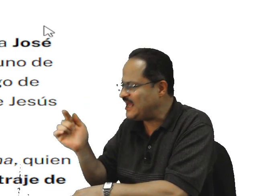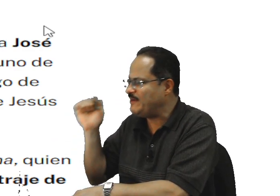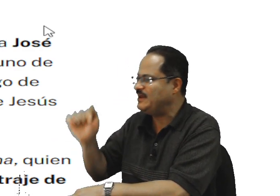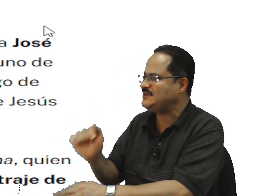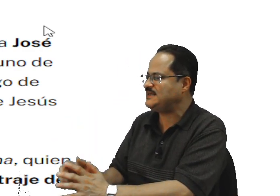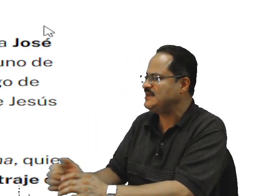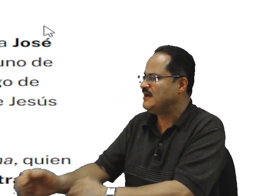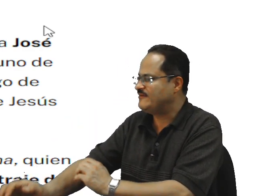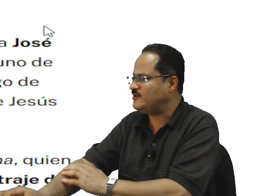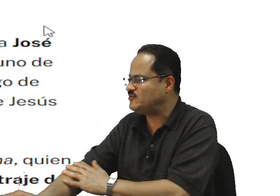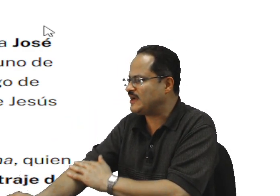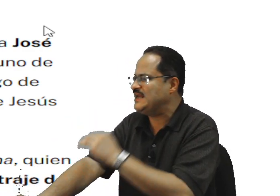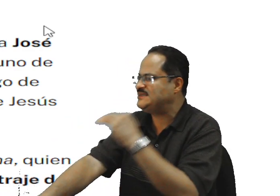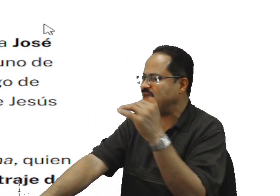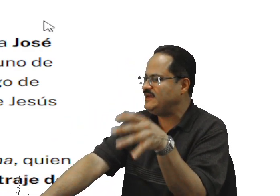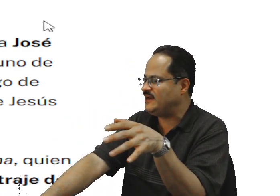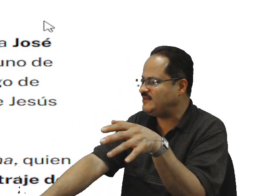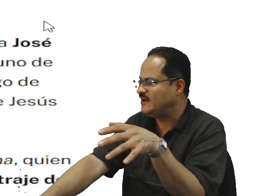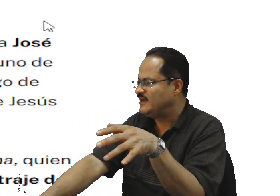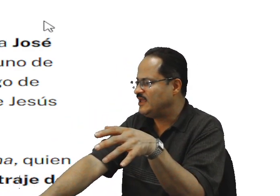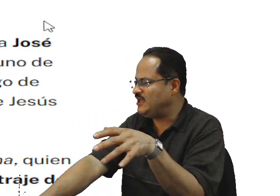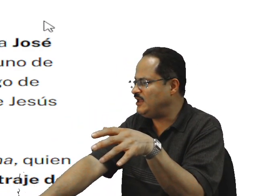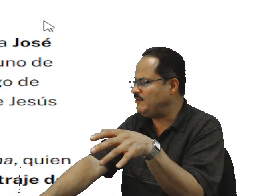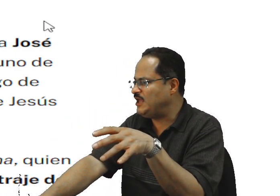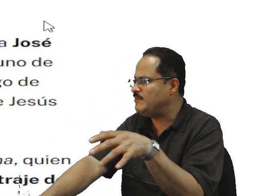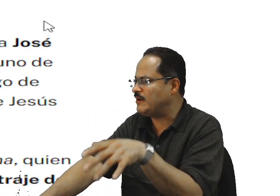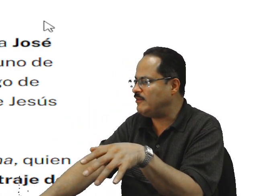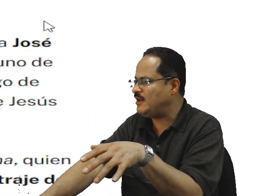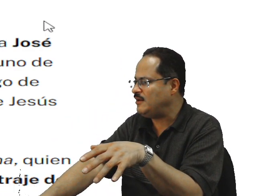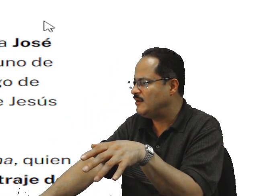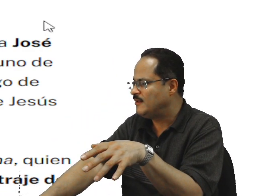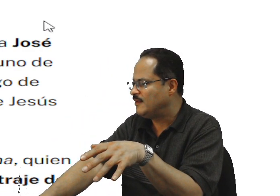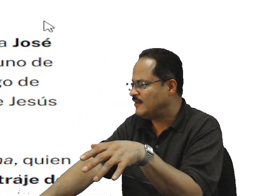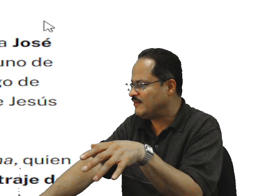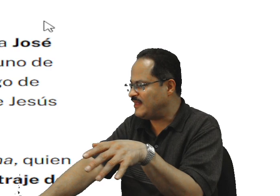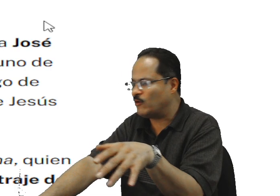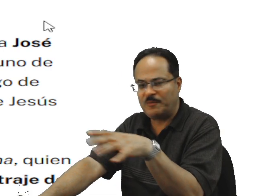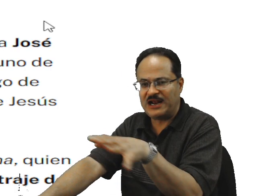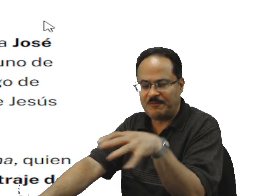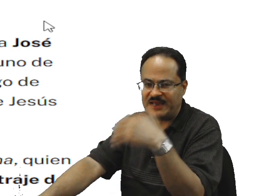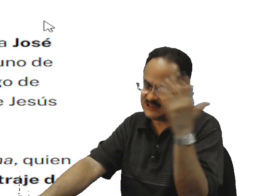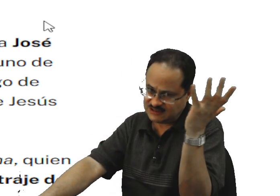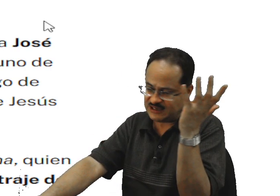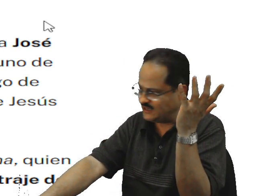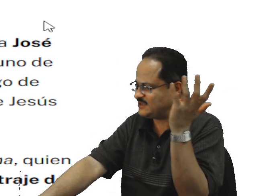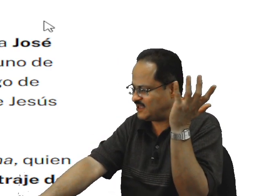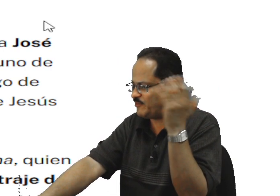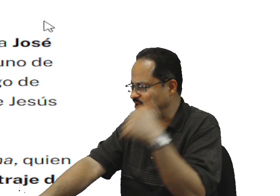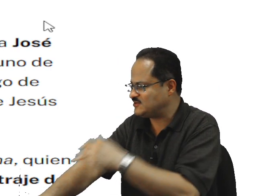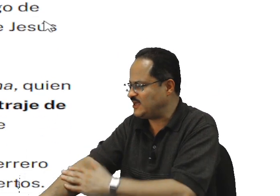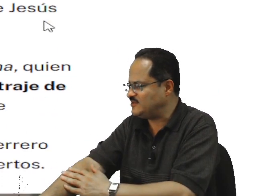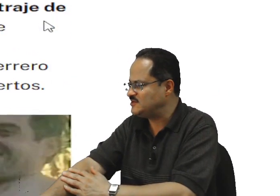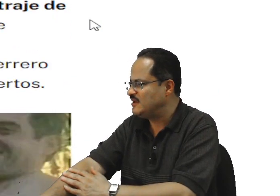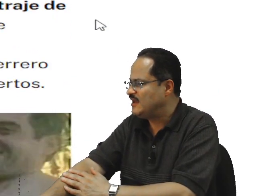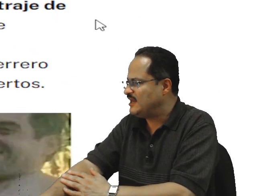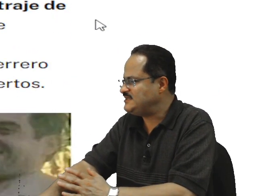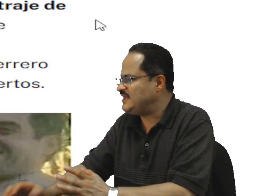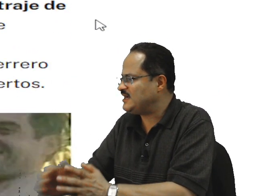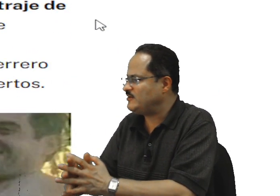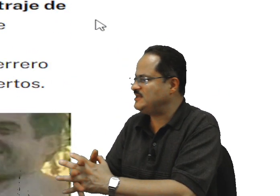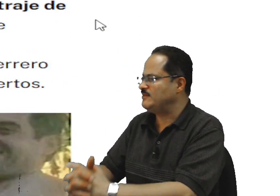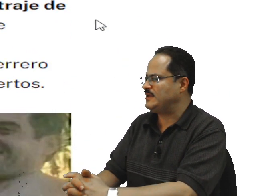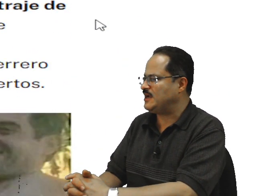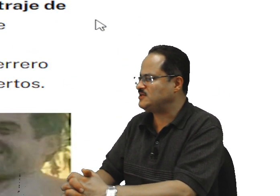seguían amenazas de Los Huracanes Ingrid y Im Manuel de golpear al país en ese tiempo en esos años las